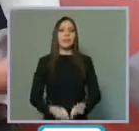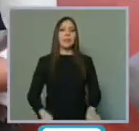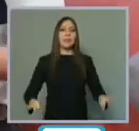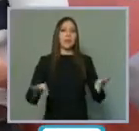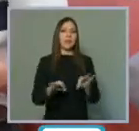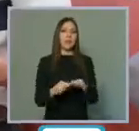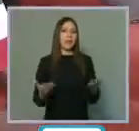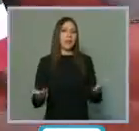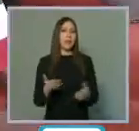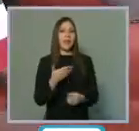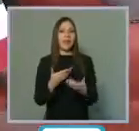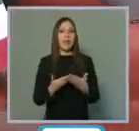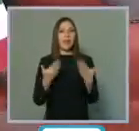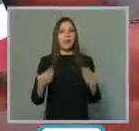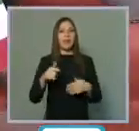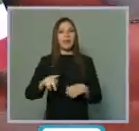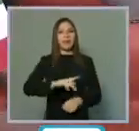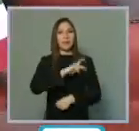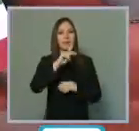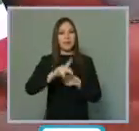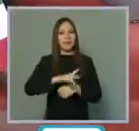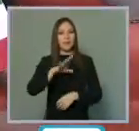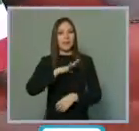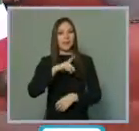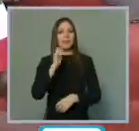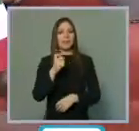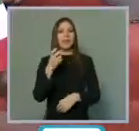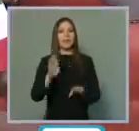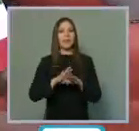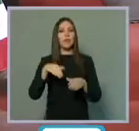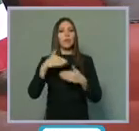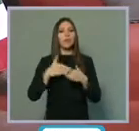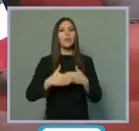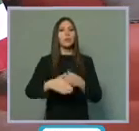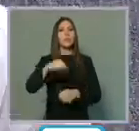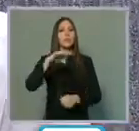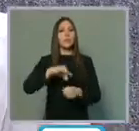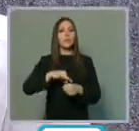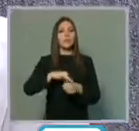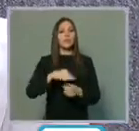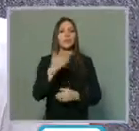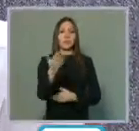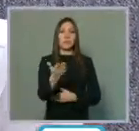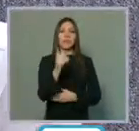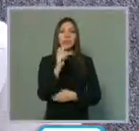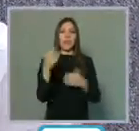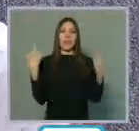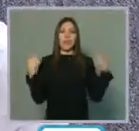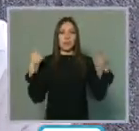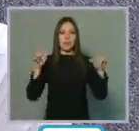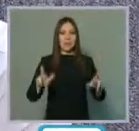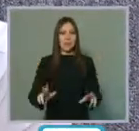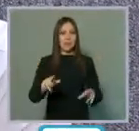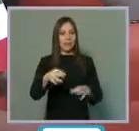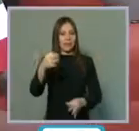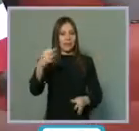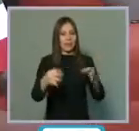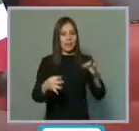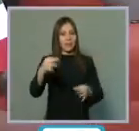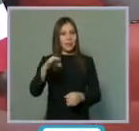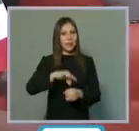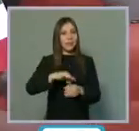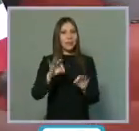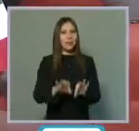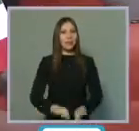pues, actualmente nuestro país está pasando, que es este proceso electoral. Y tú representas a este tribunal tan importante.